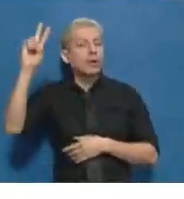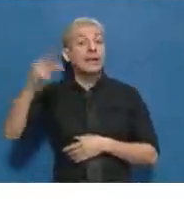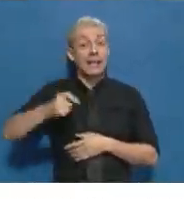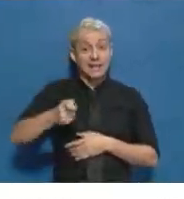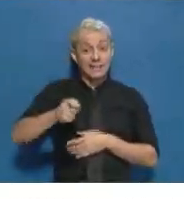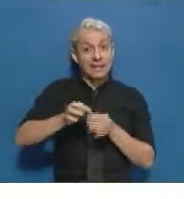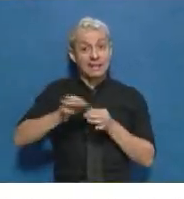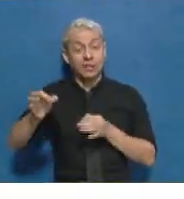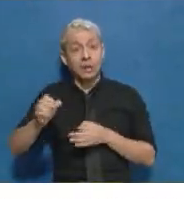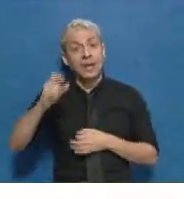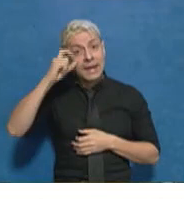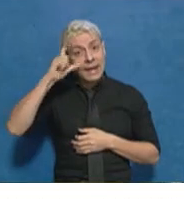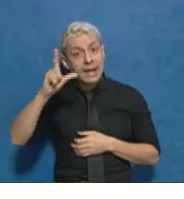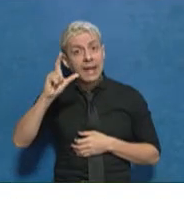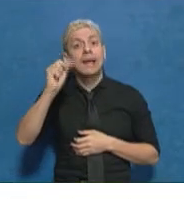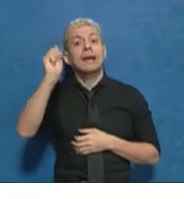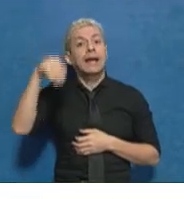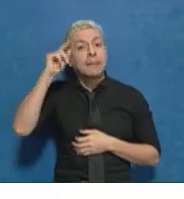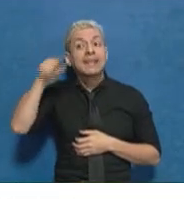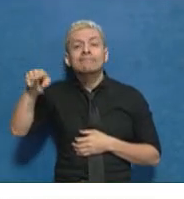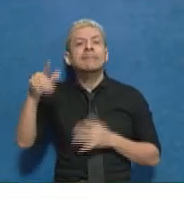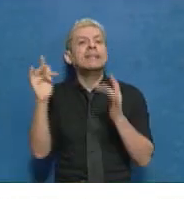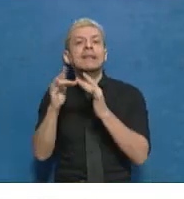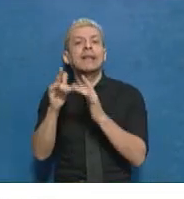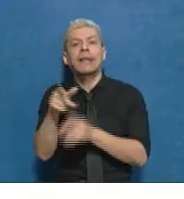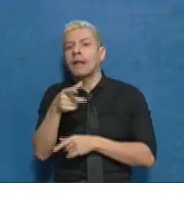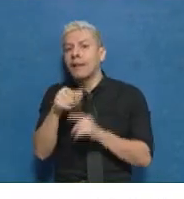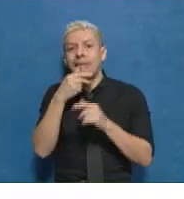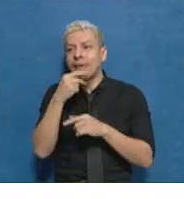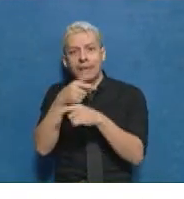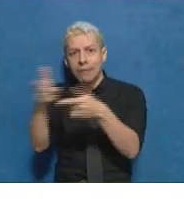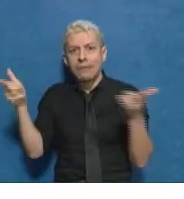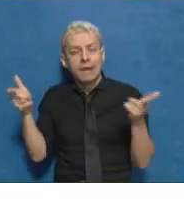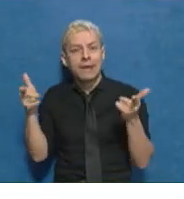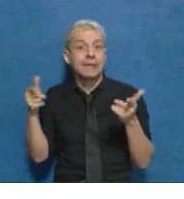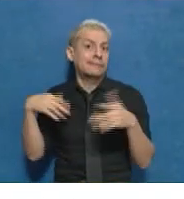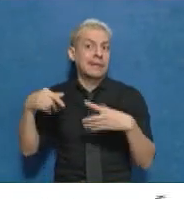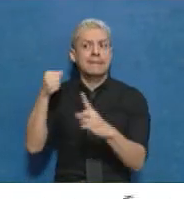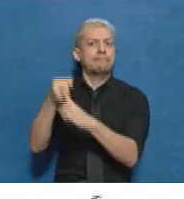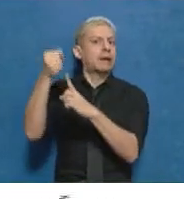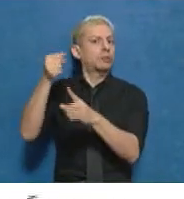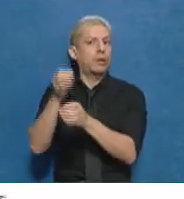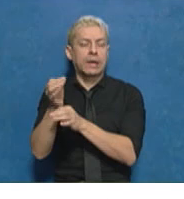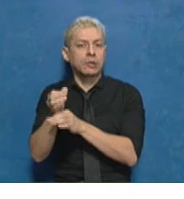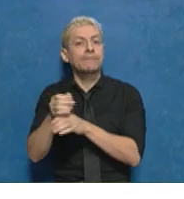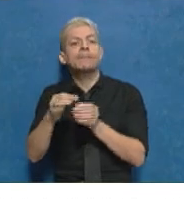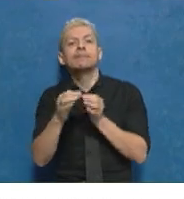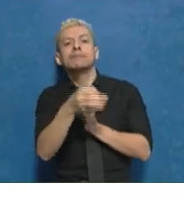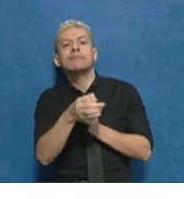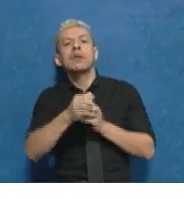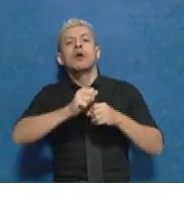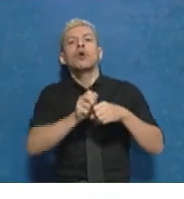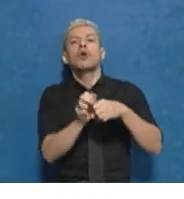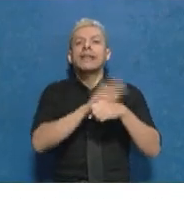El Carmen no hay conectividad, y eso no solo impacta en la educación. El lugar más cercano es Costa de Araujo, desde